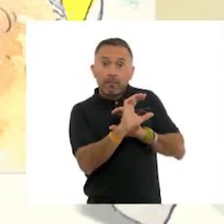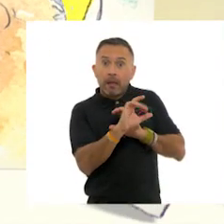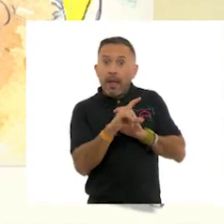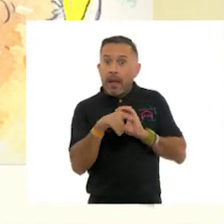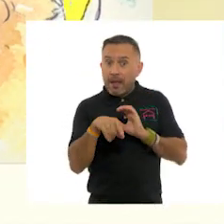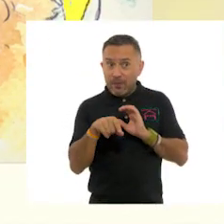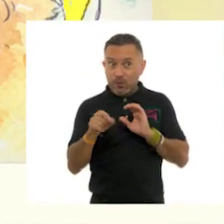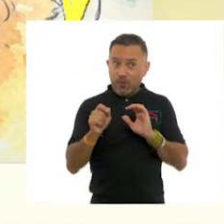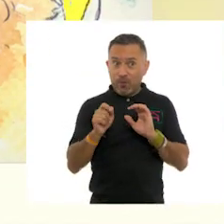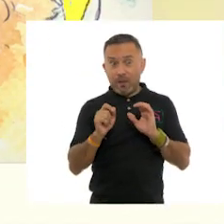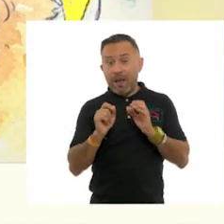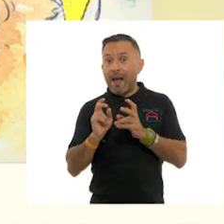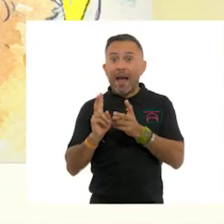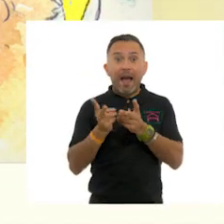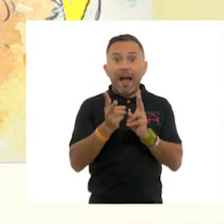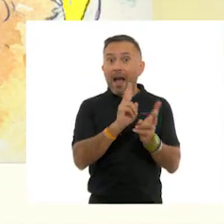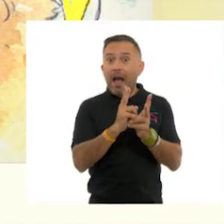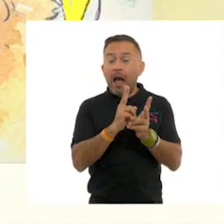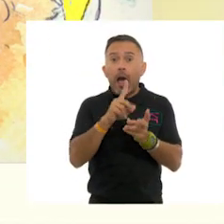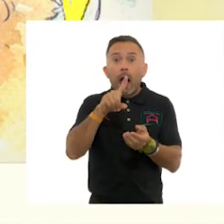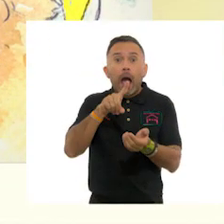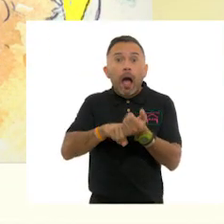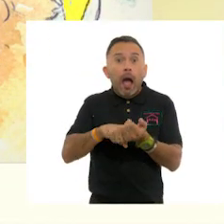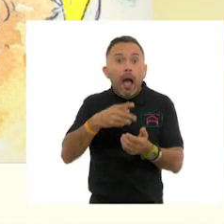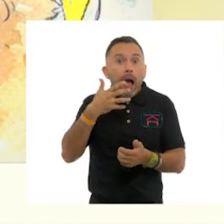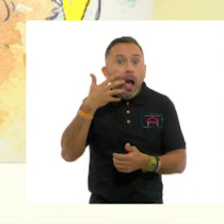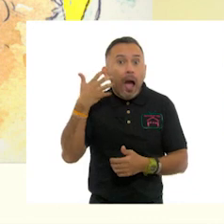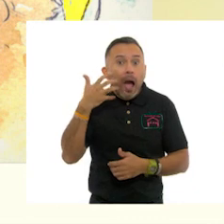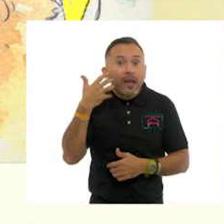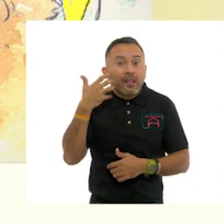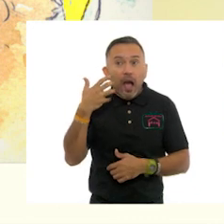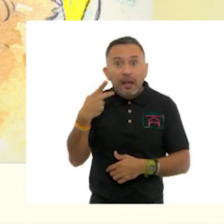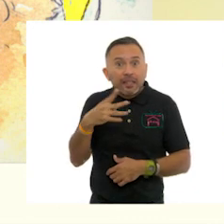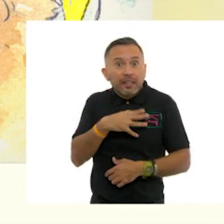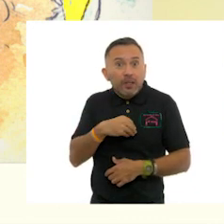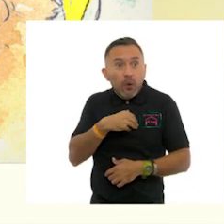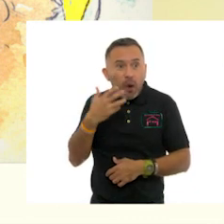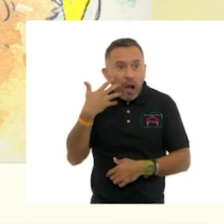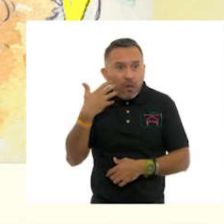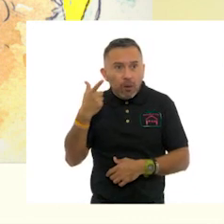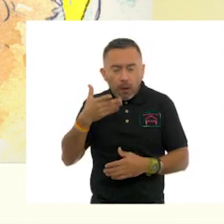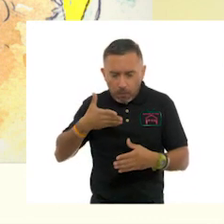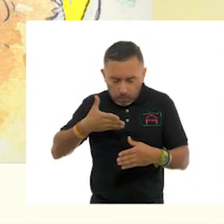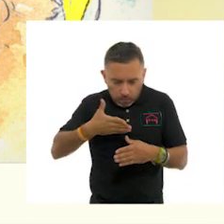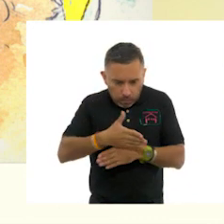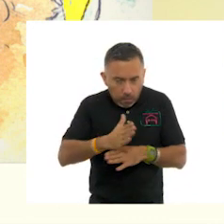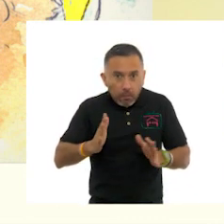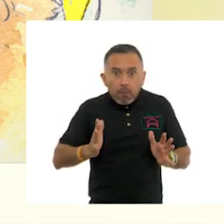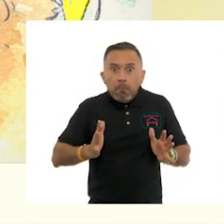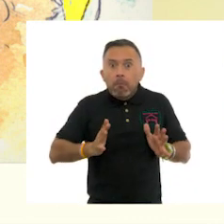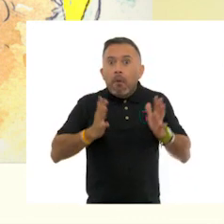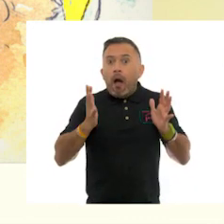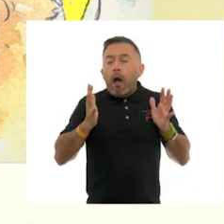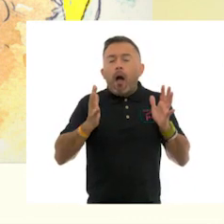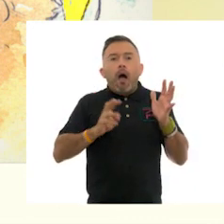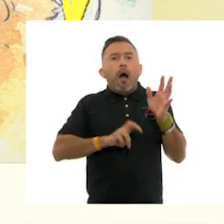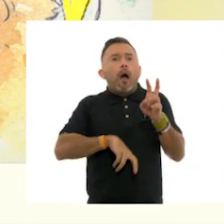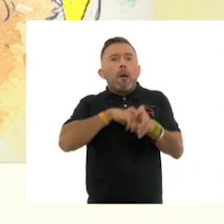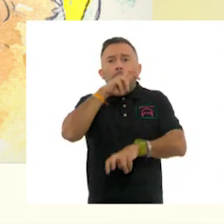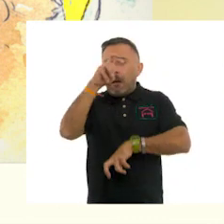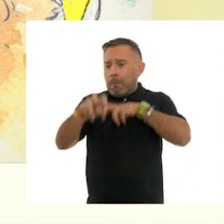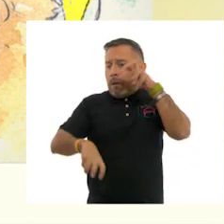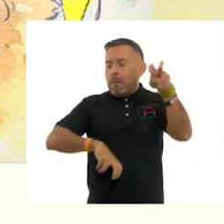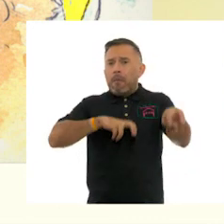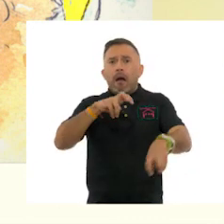brillante función, la gata y sus gatos salvan el umbral. Y vuélvese aquello el juicio